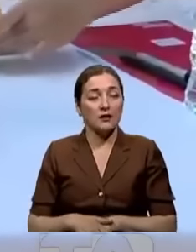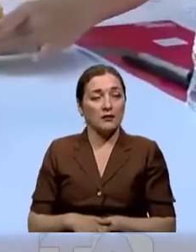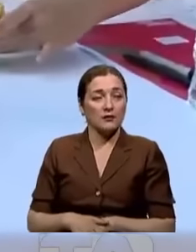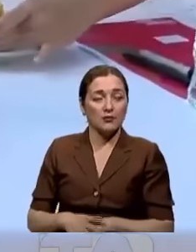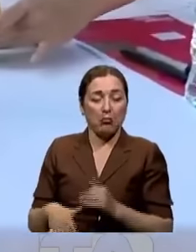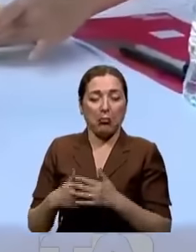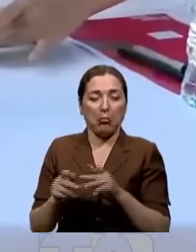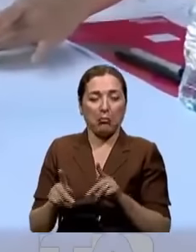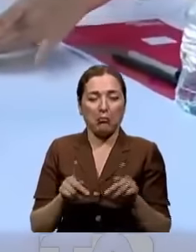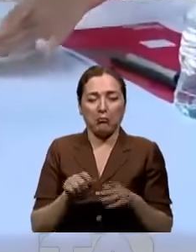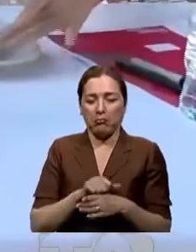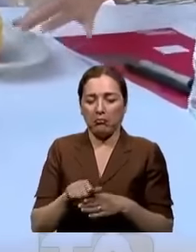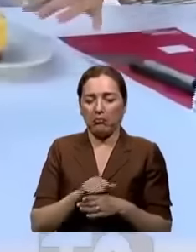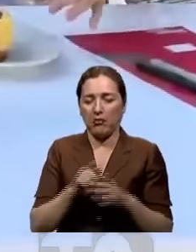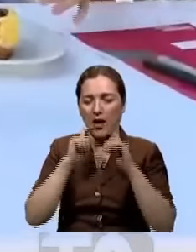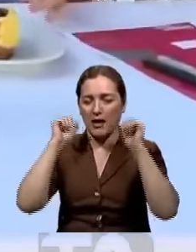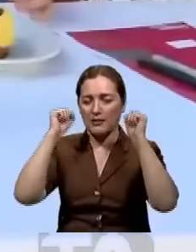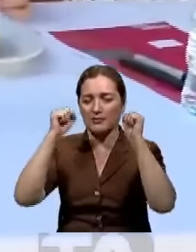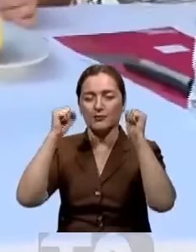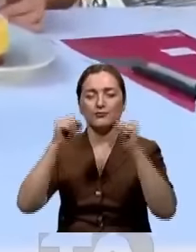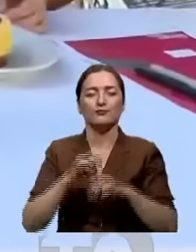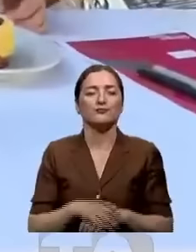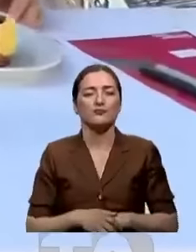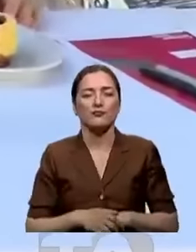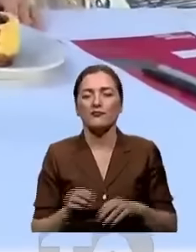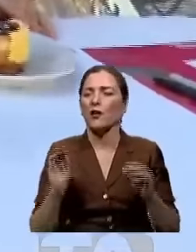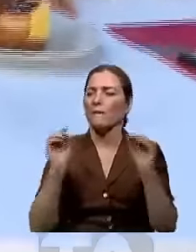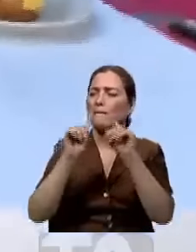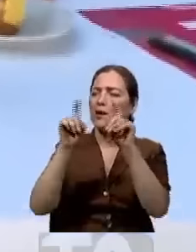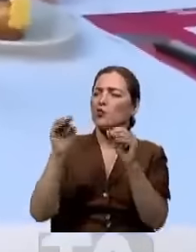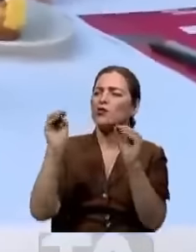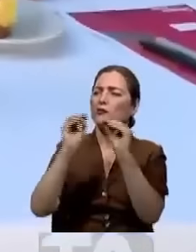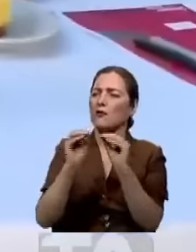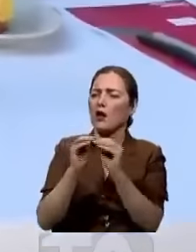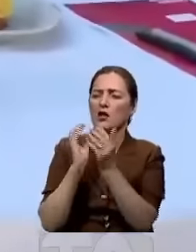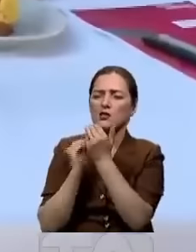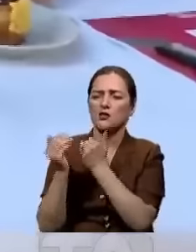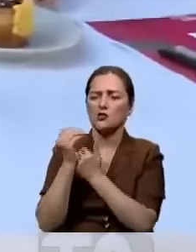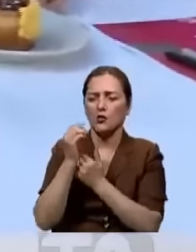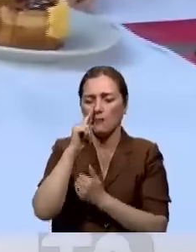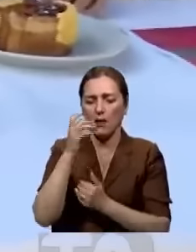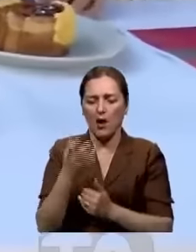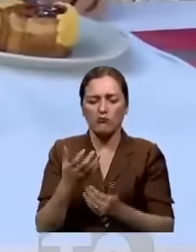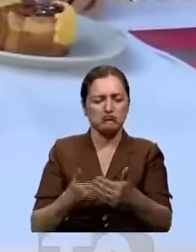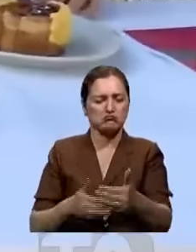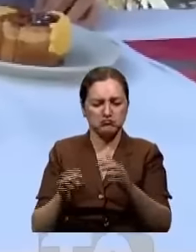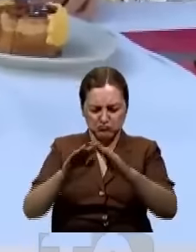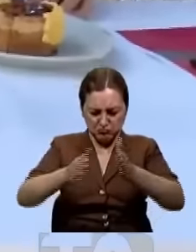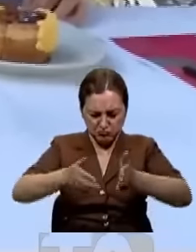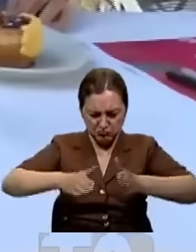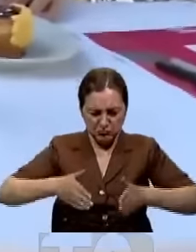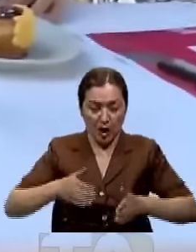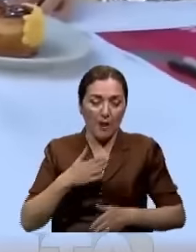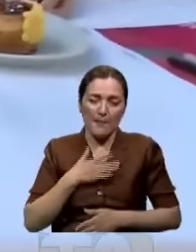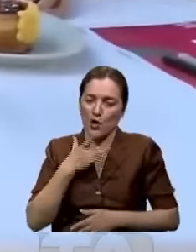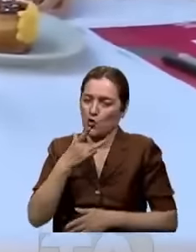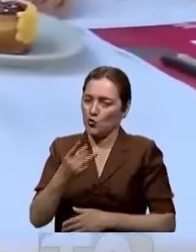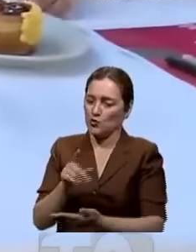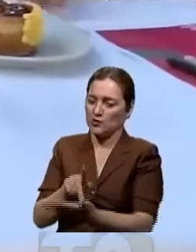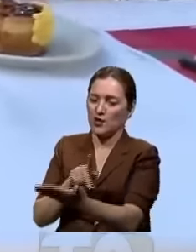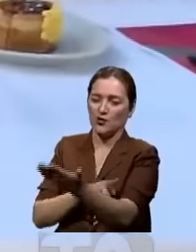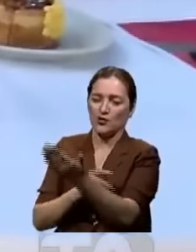Venido preparadísimos. Jacqueline, coméntanos un poco más de la historia de esta guagua roll. A mí me encantan las tradiciones, también